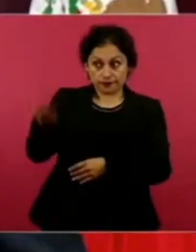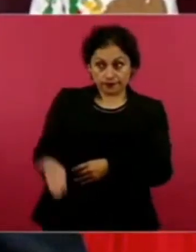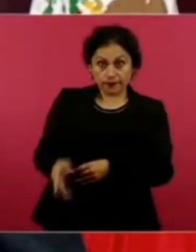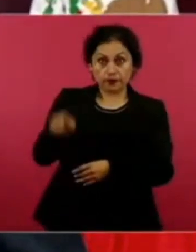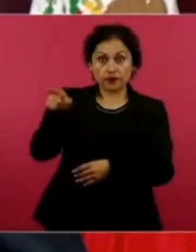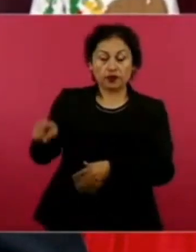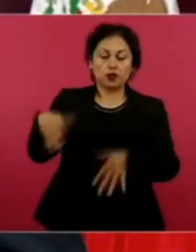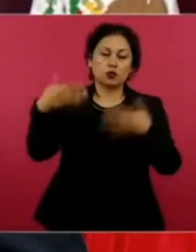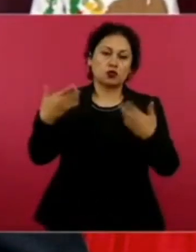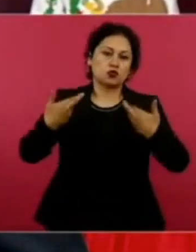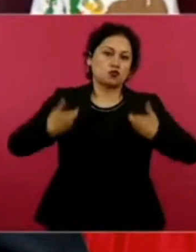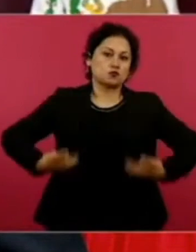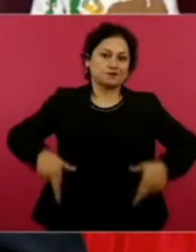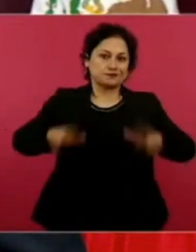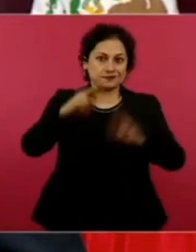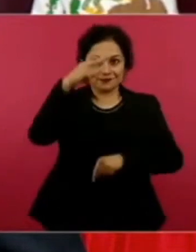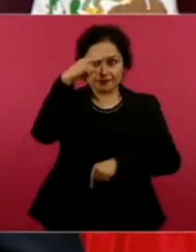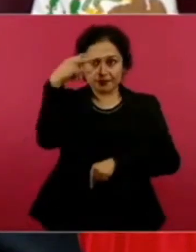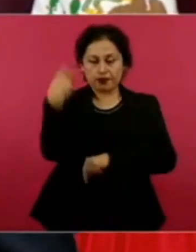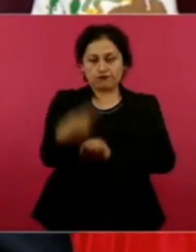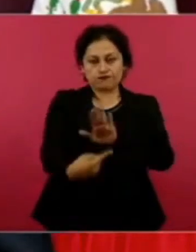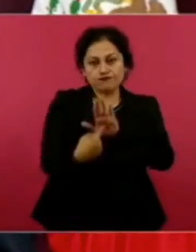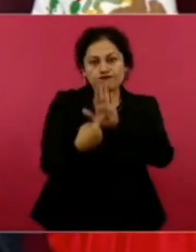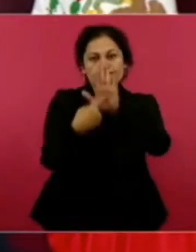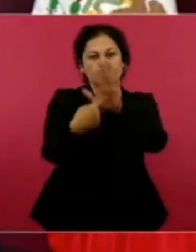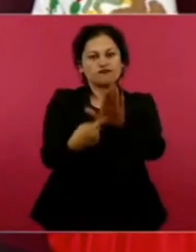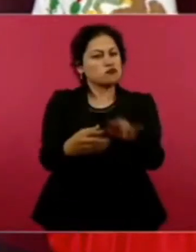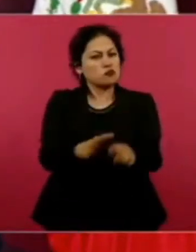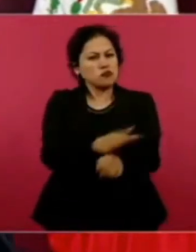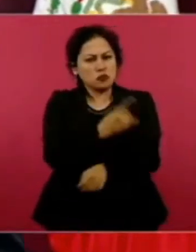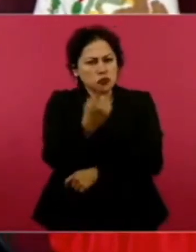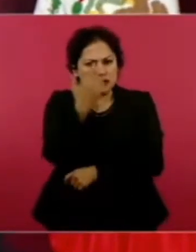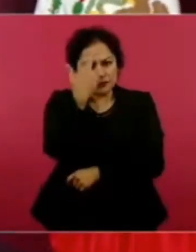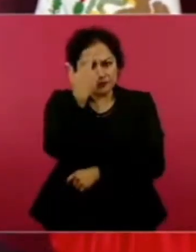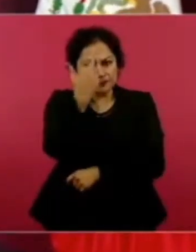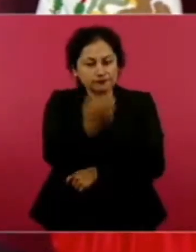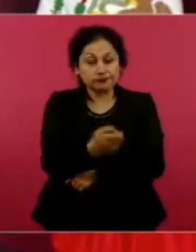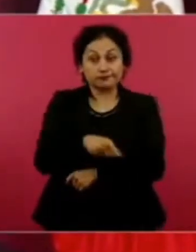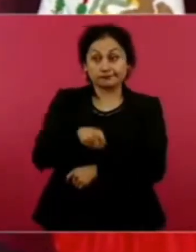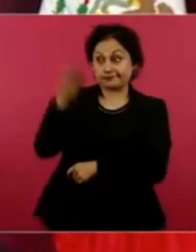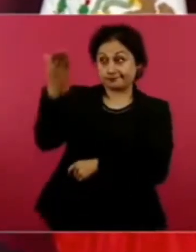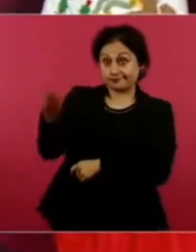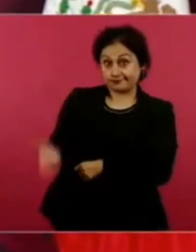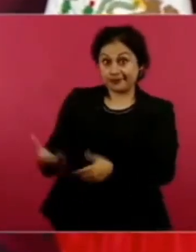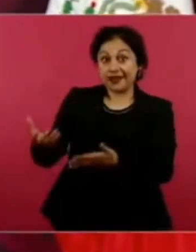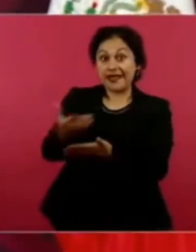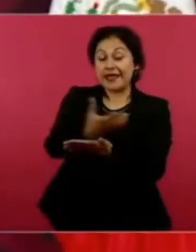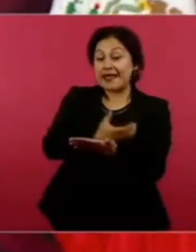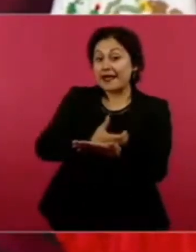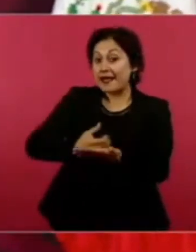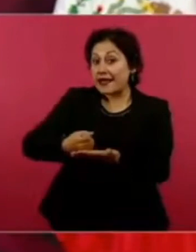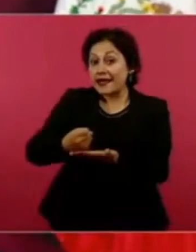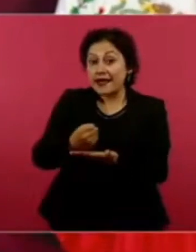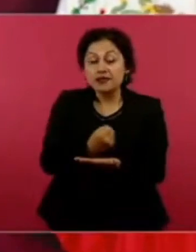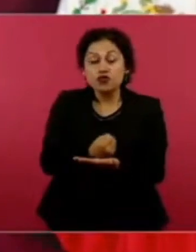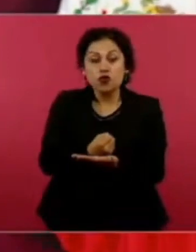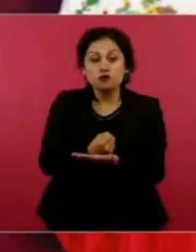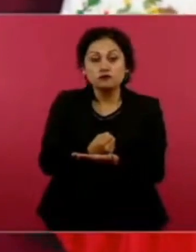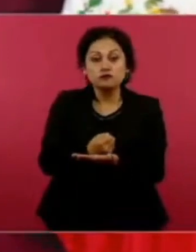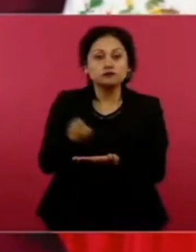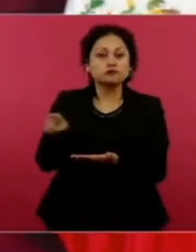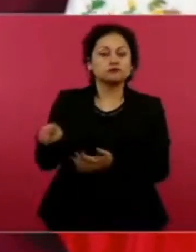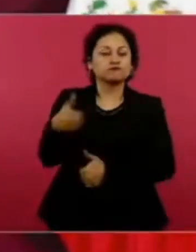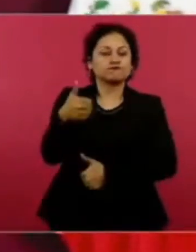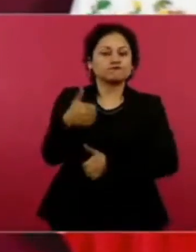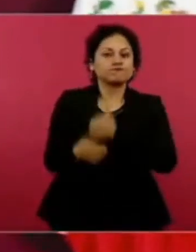México en alto al ganar el primer lugar en su categoría en